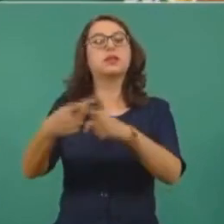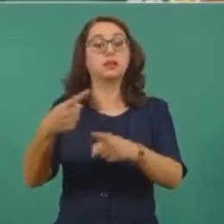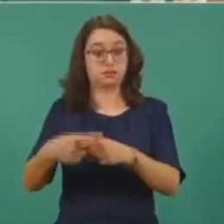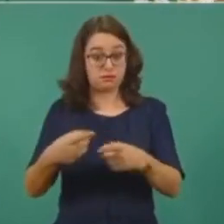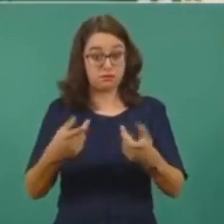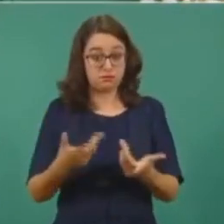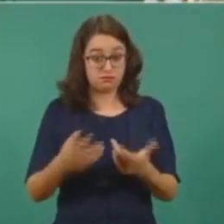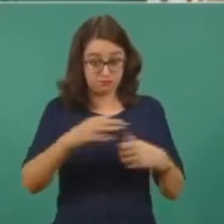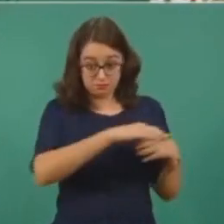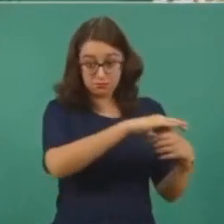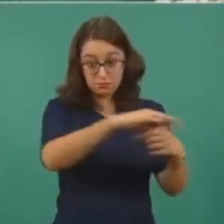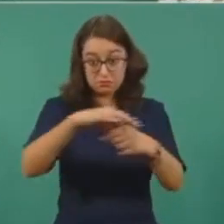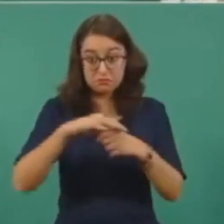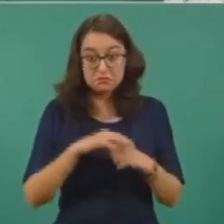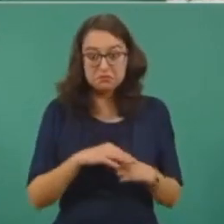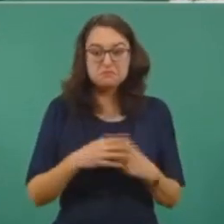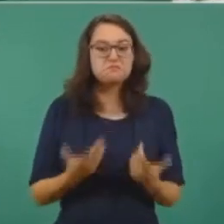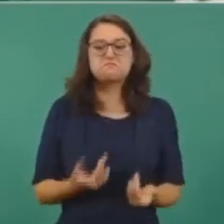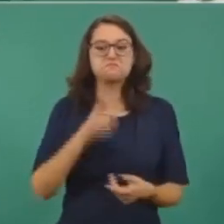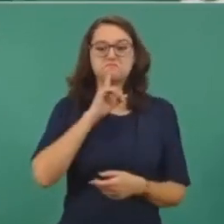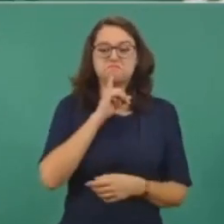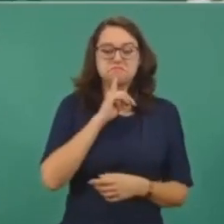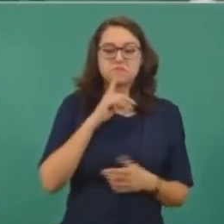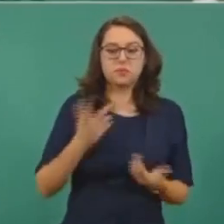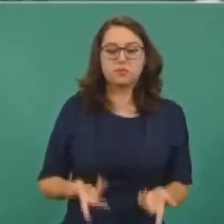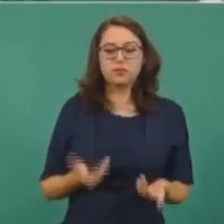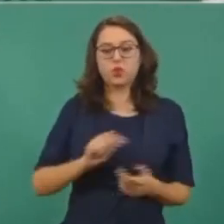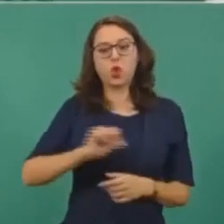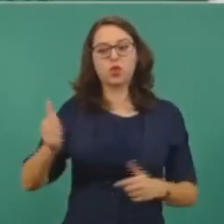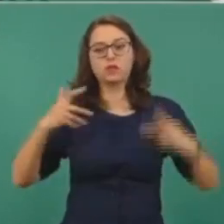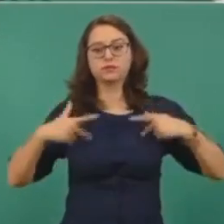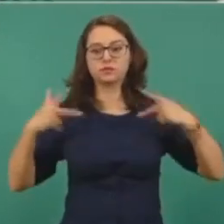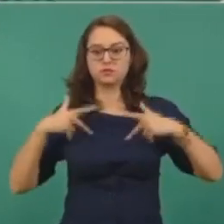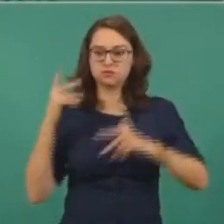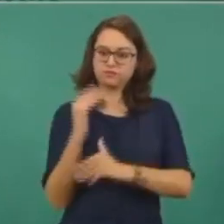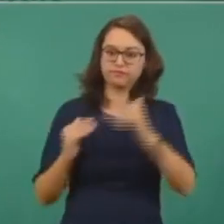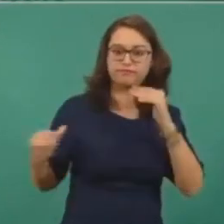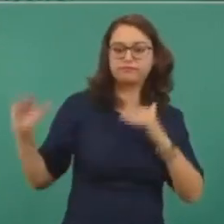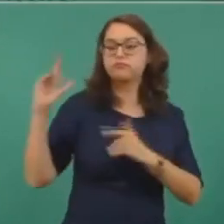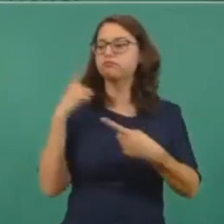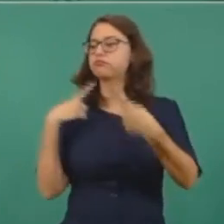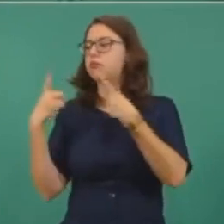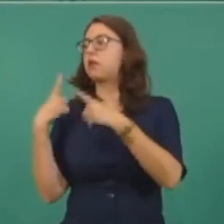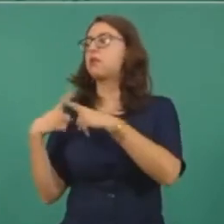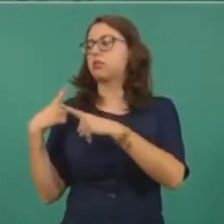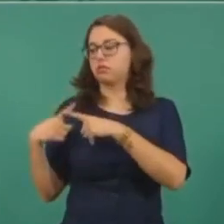son los de mero arriba que se ponen de acuerdo,